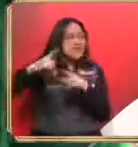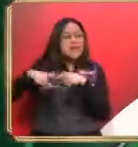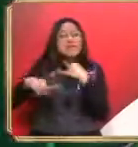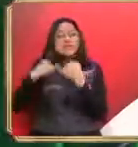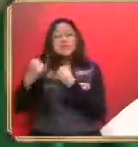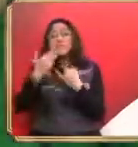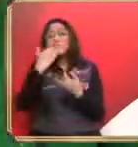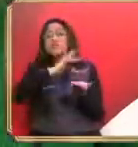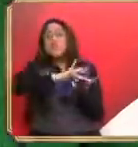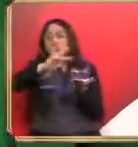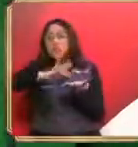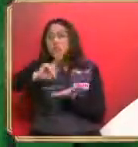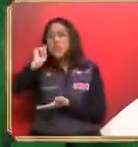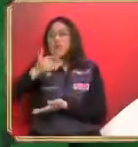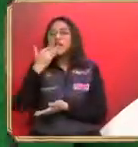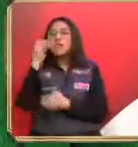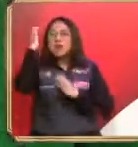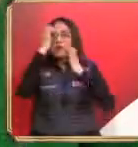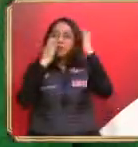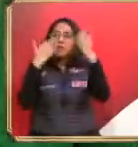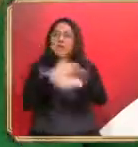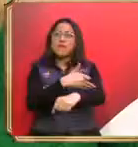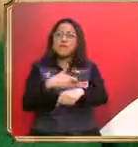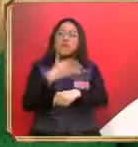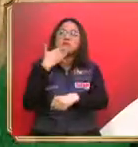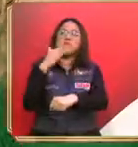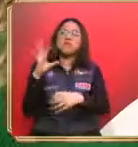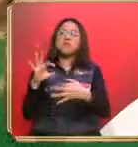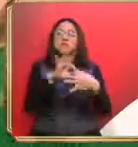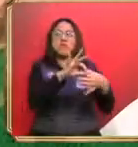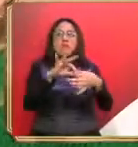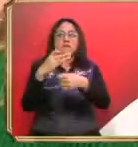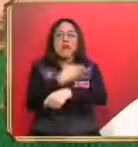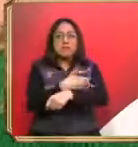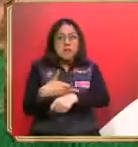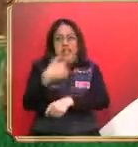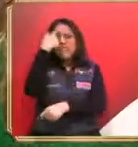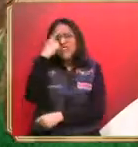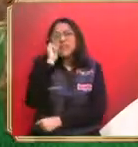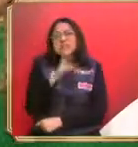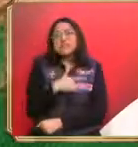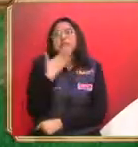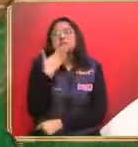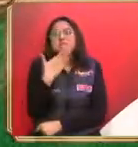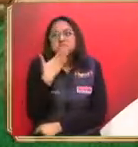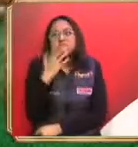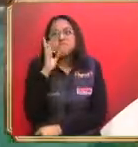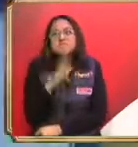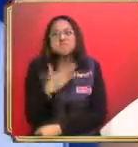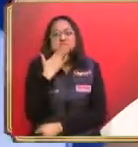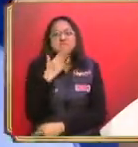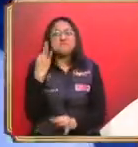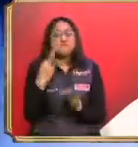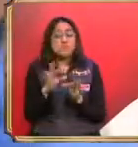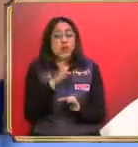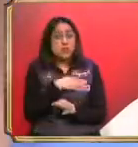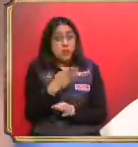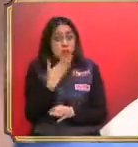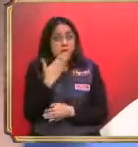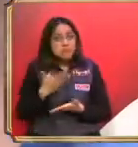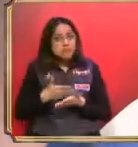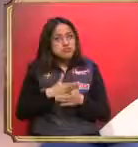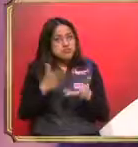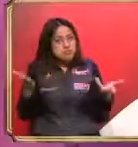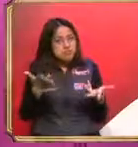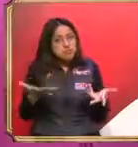juguetes de que es un evento familiar un buen pretexto para reunirnos con la familia de para pasarla bien es un muy buen pretexto y un buen motivo